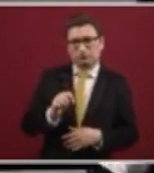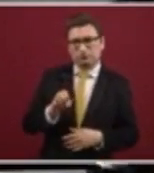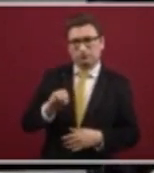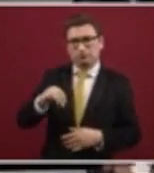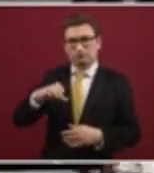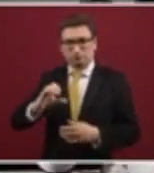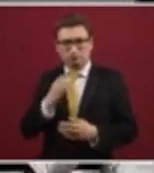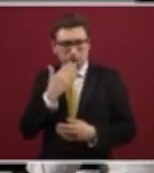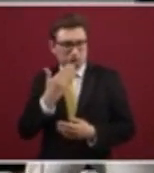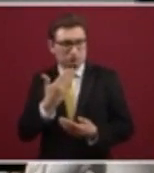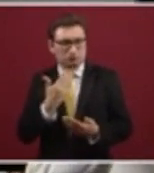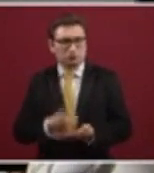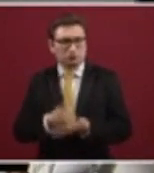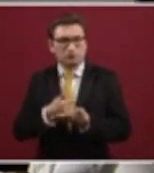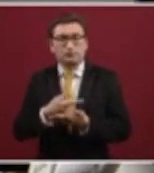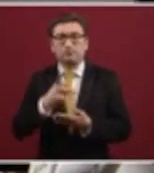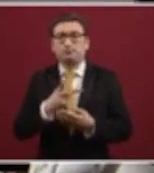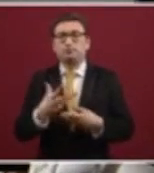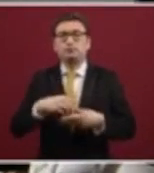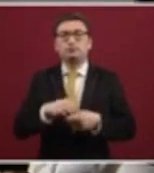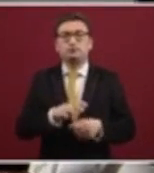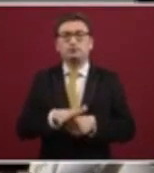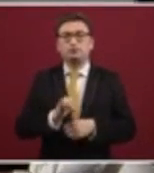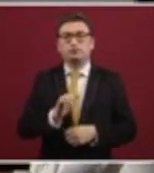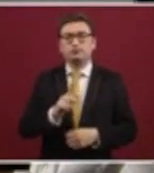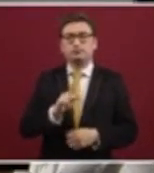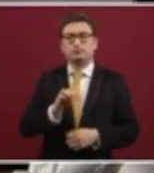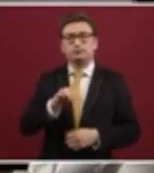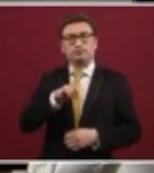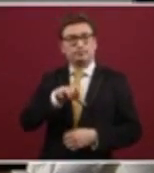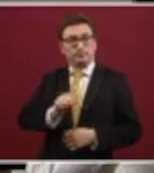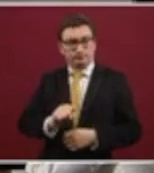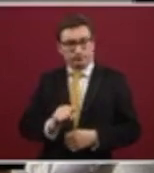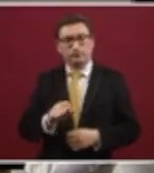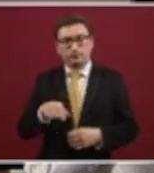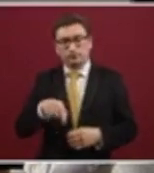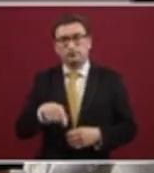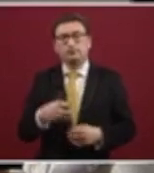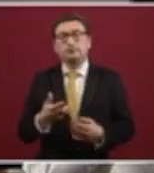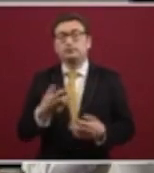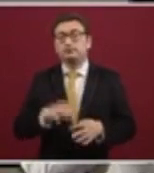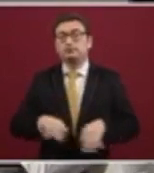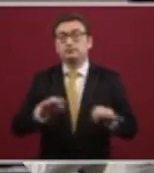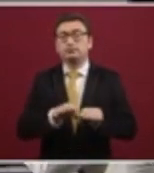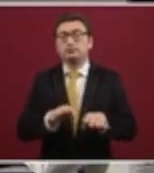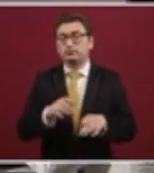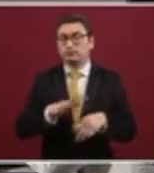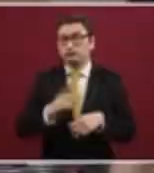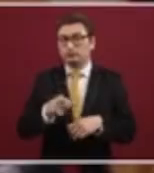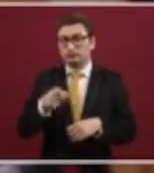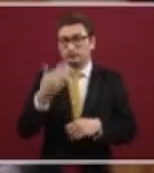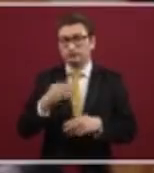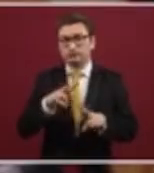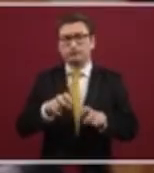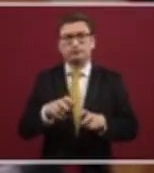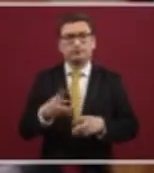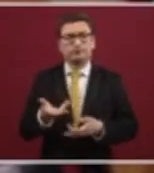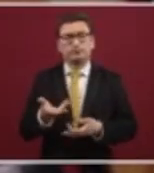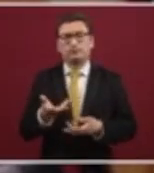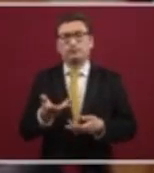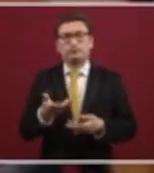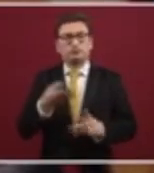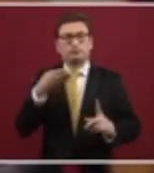versión, que es el incluir las minipymes. Y también tiene una consideración muy importante en materia de este